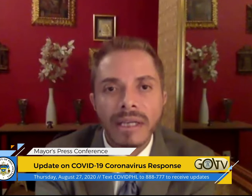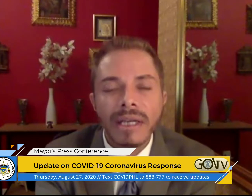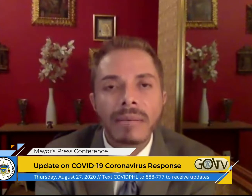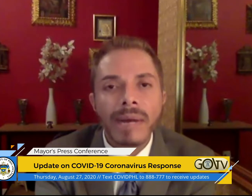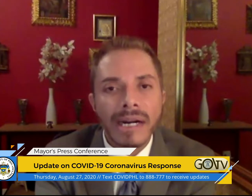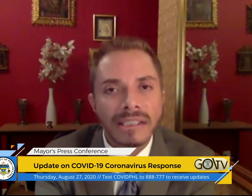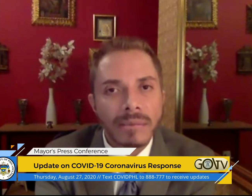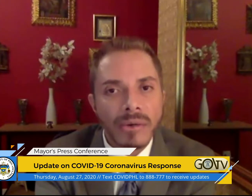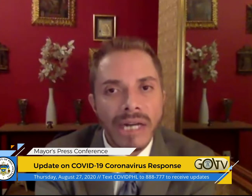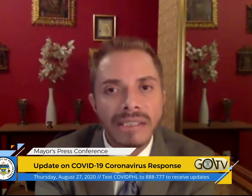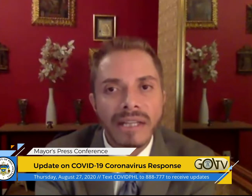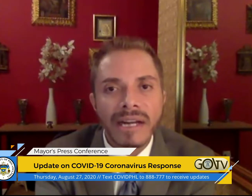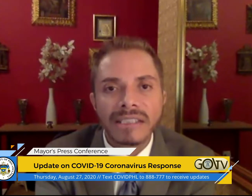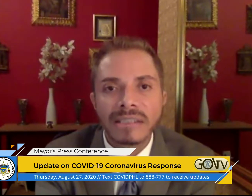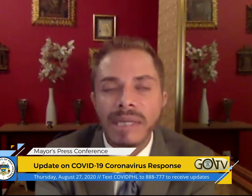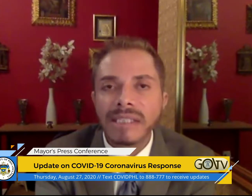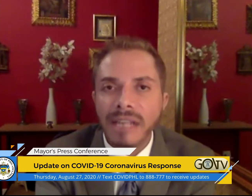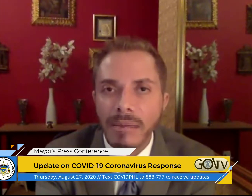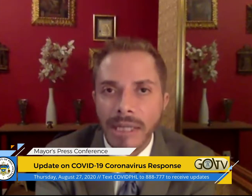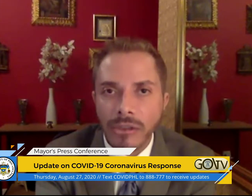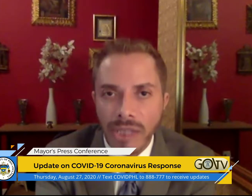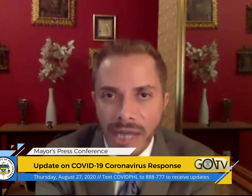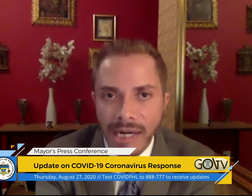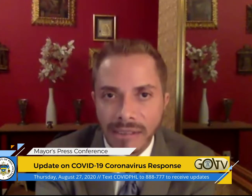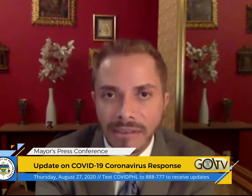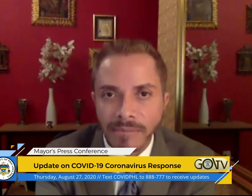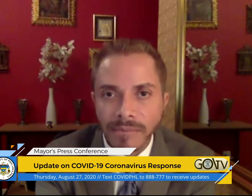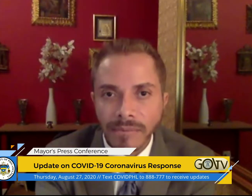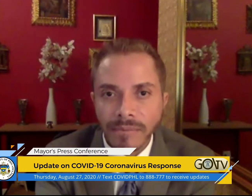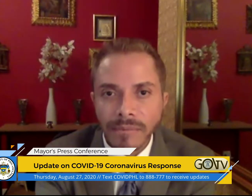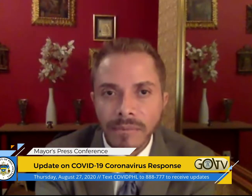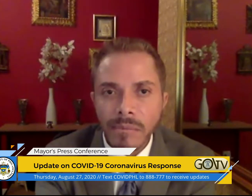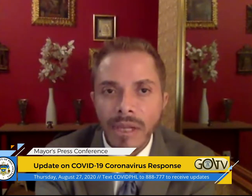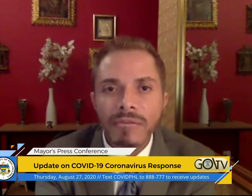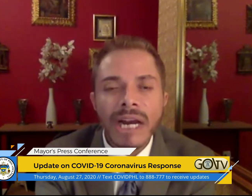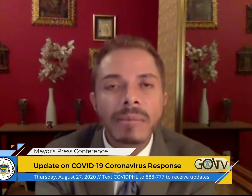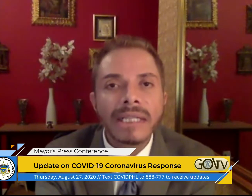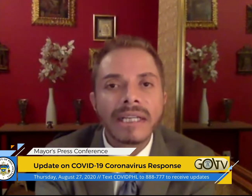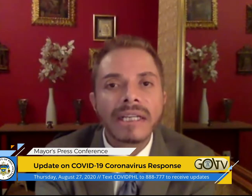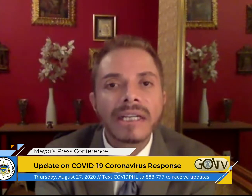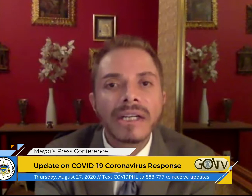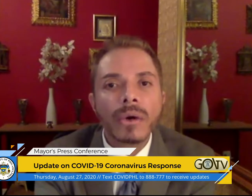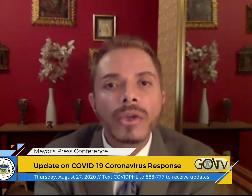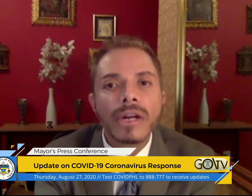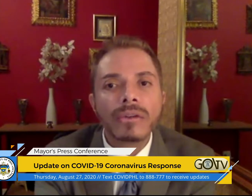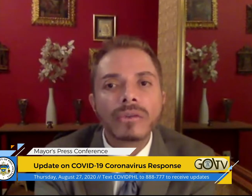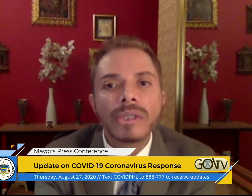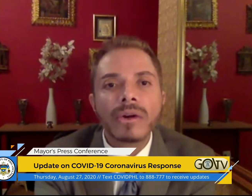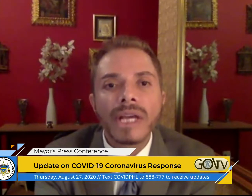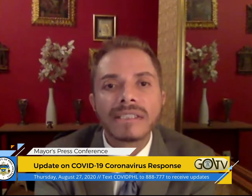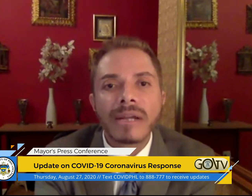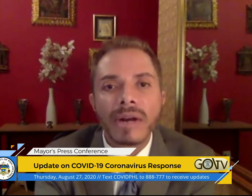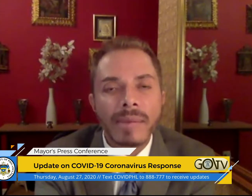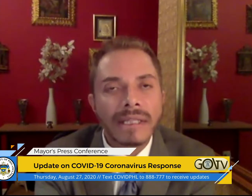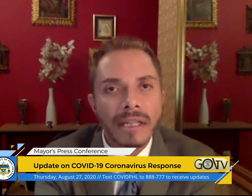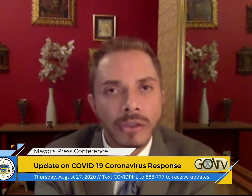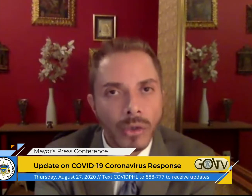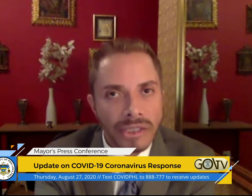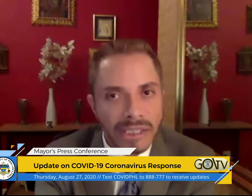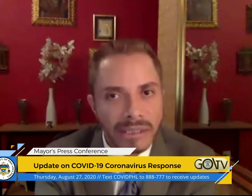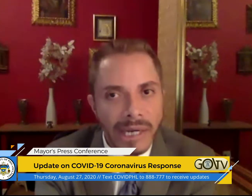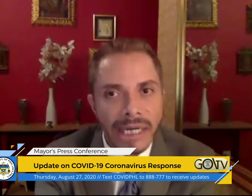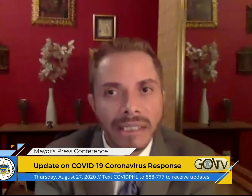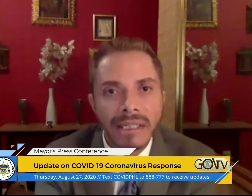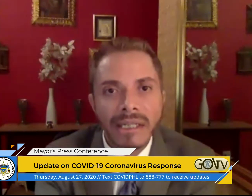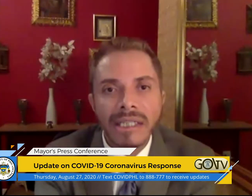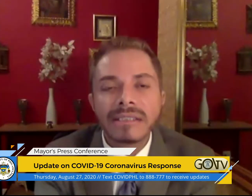1-800-548-6479 para recibir una lista de las despensas de alimentos cercanas. Finalmente, hoy quiero discutir lo que ha estado en la mente de todos